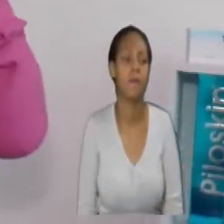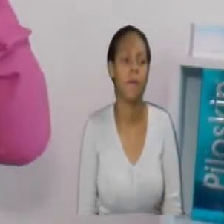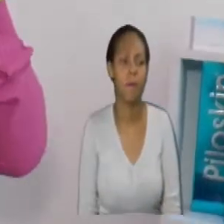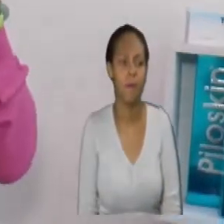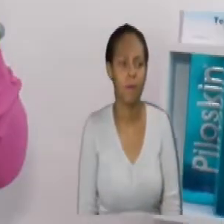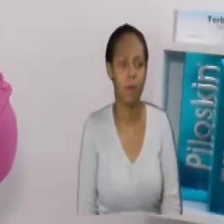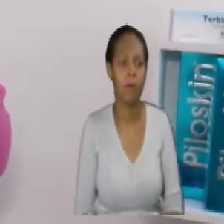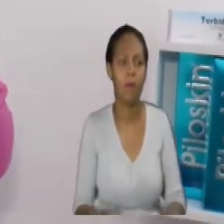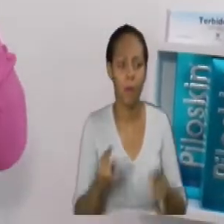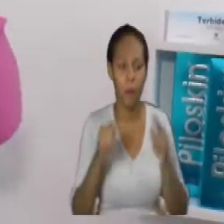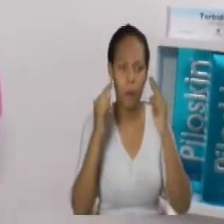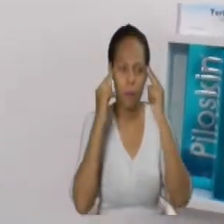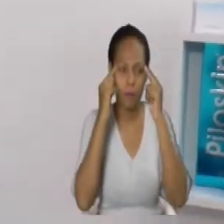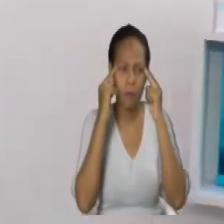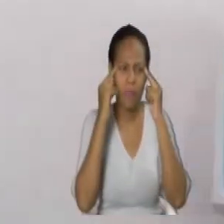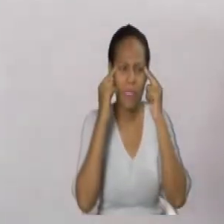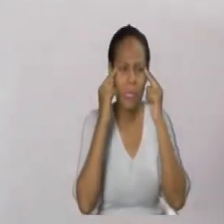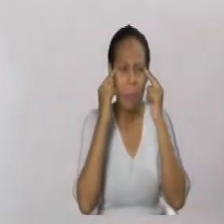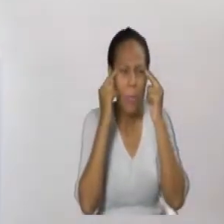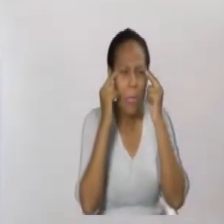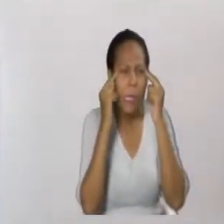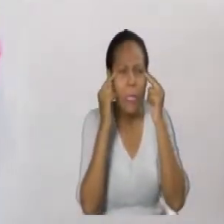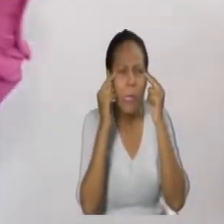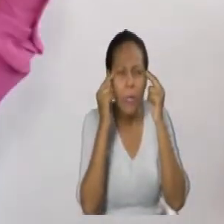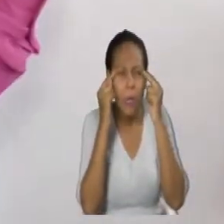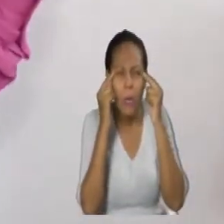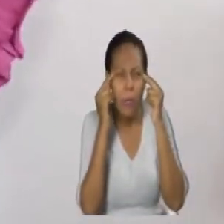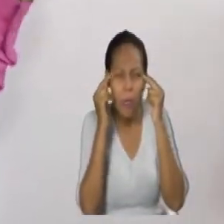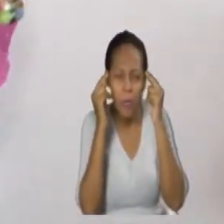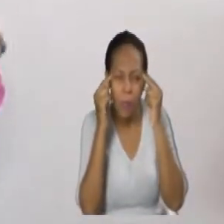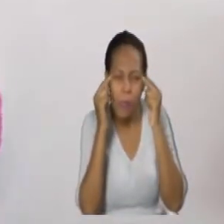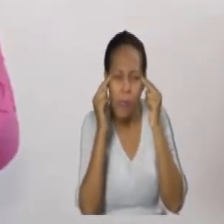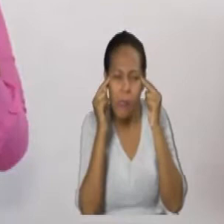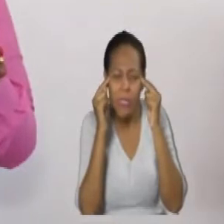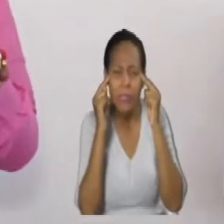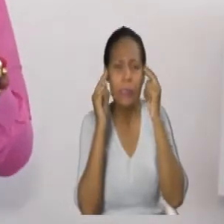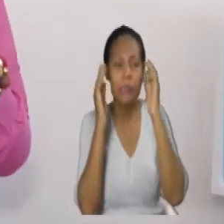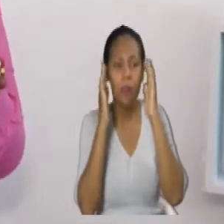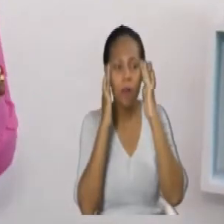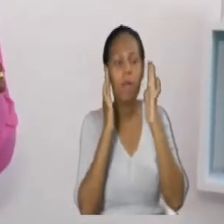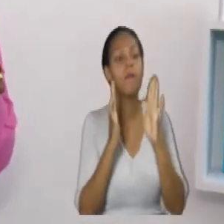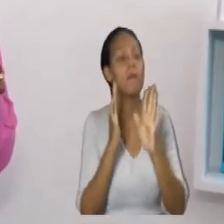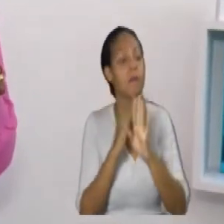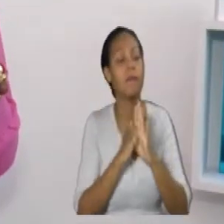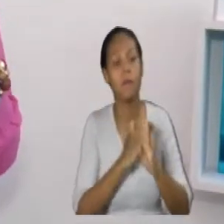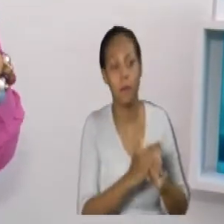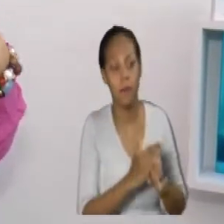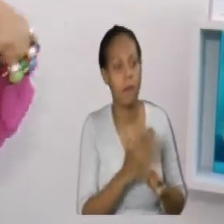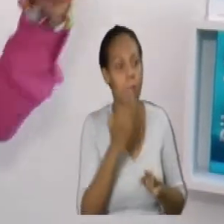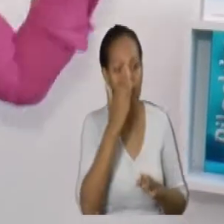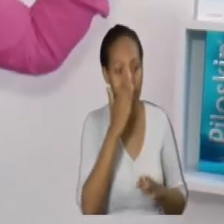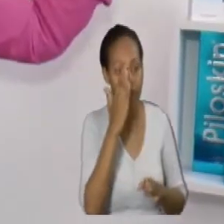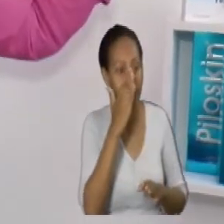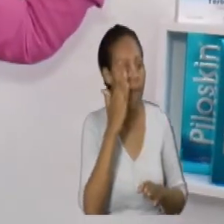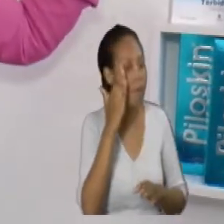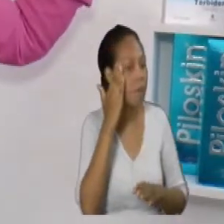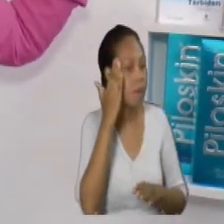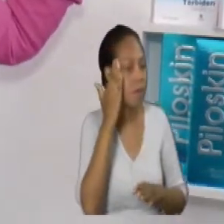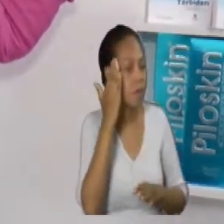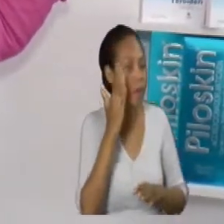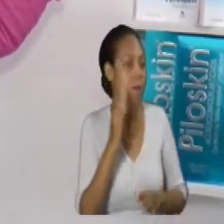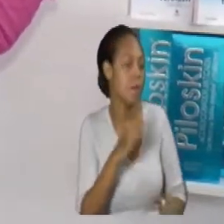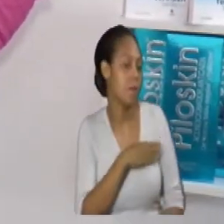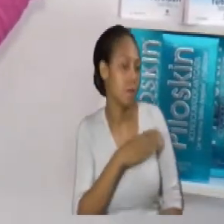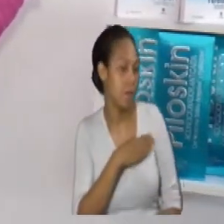arruguitas, digamos acá en el contorno de los ojos, lo puedo utilizar, yo lo utilizo, me siento muy